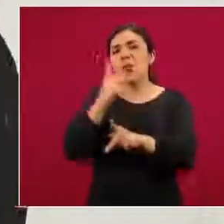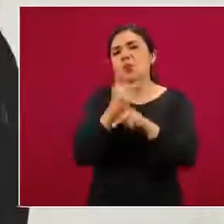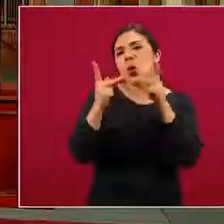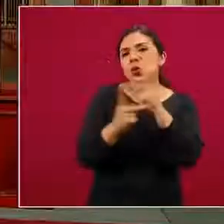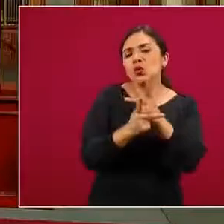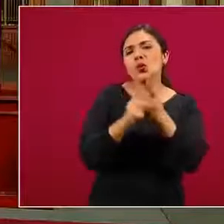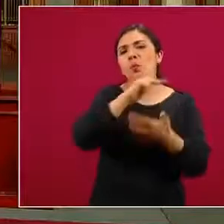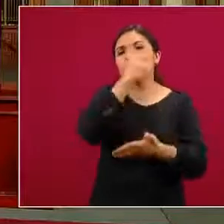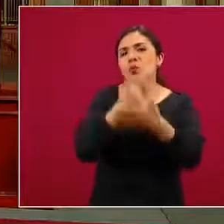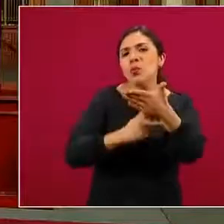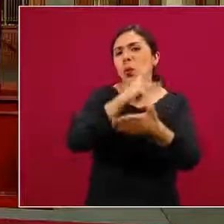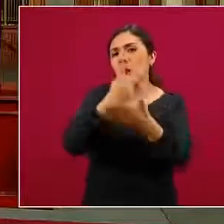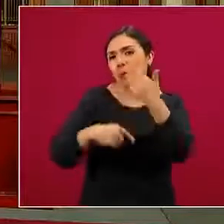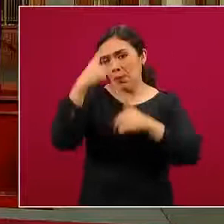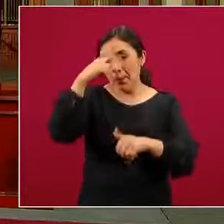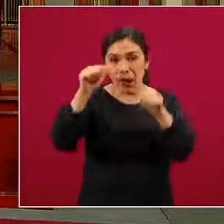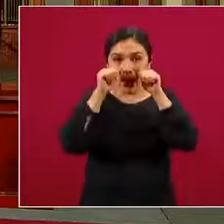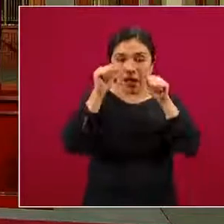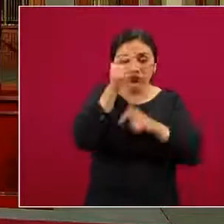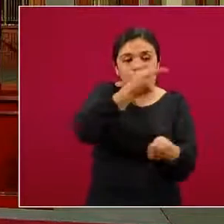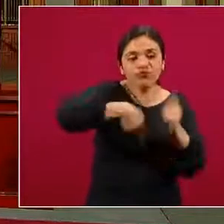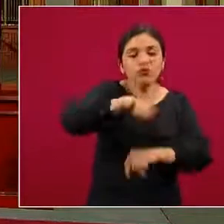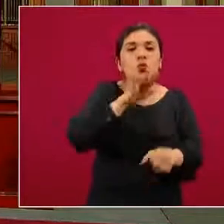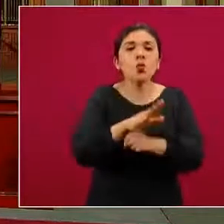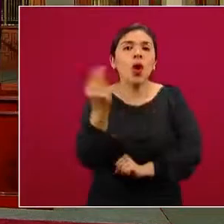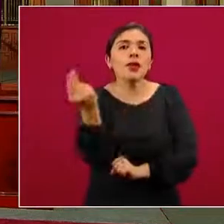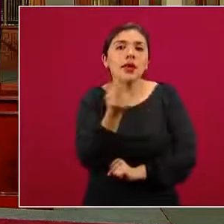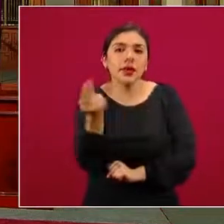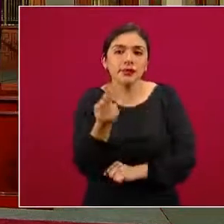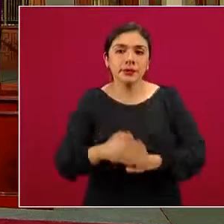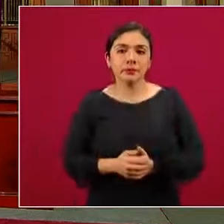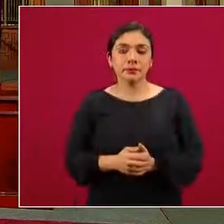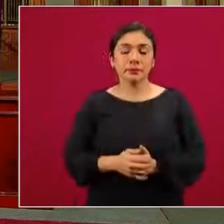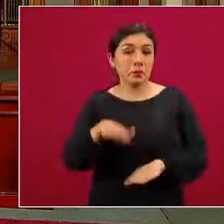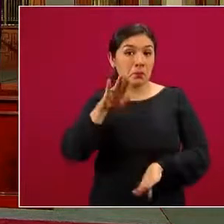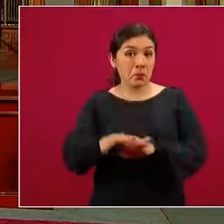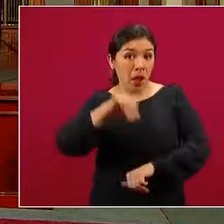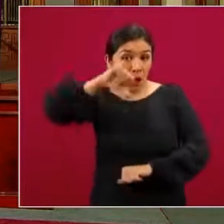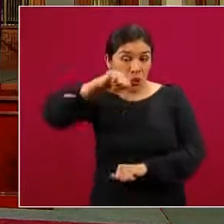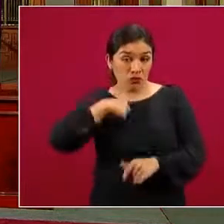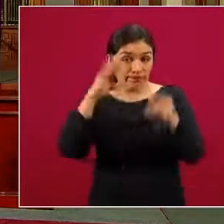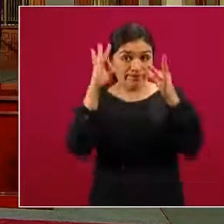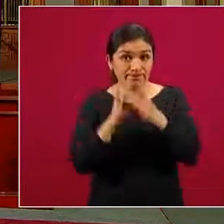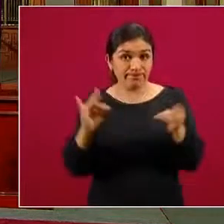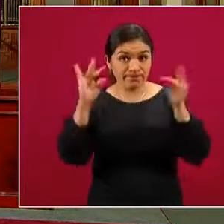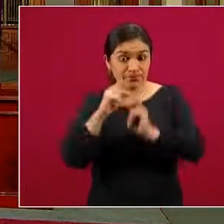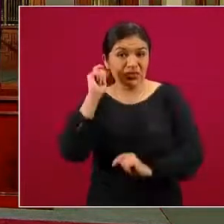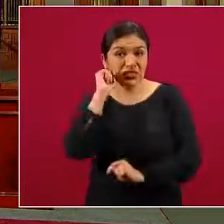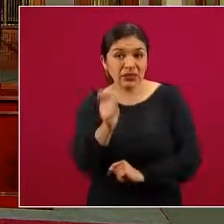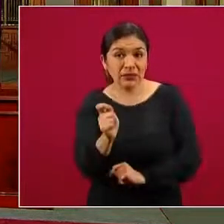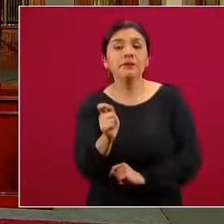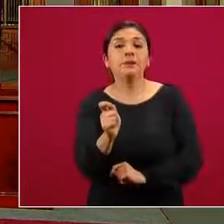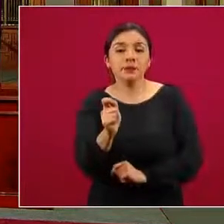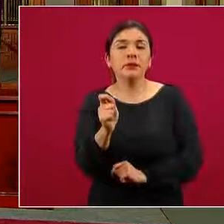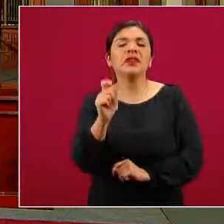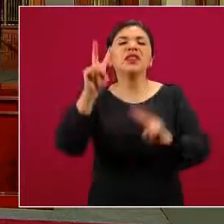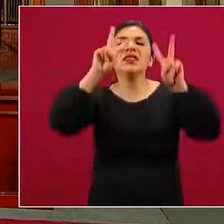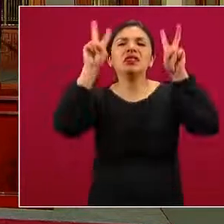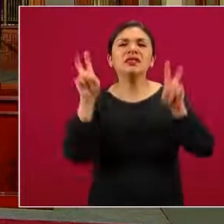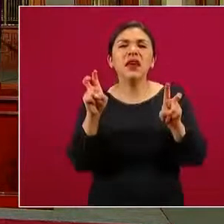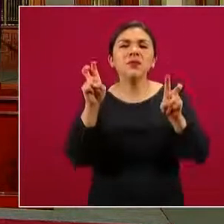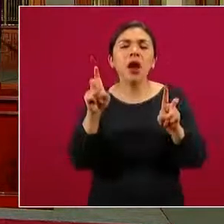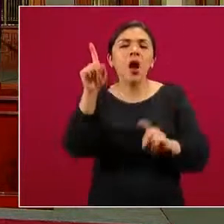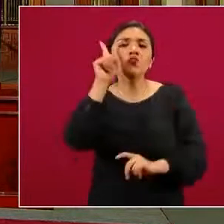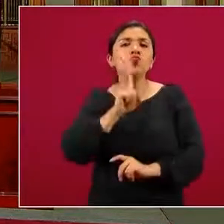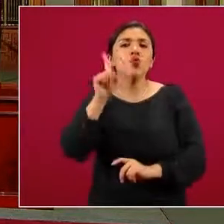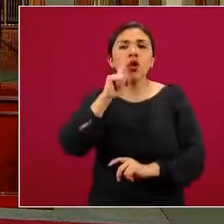y programas que atiendan estas necesidades focalizados en ellos. En particular hoy, para el tema de